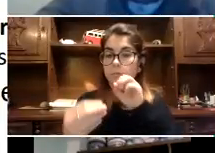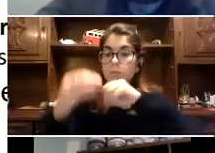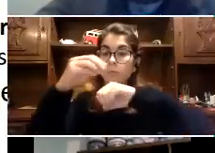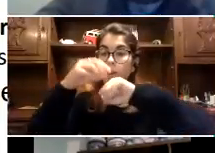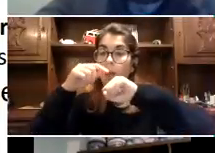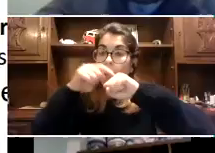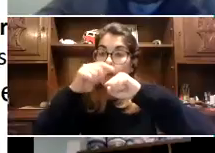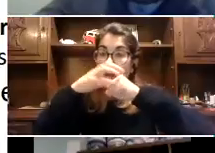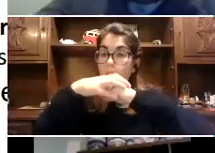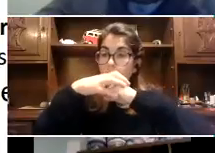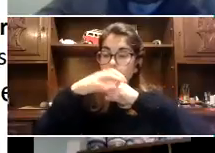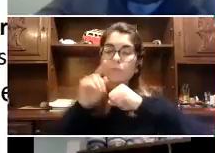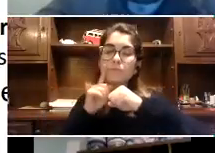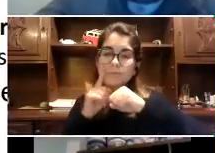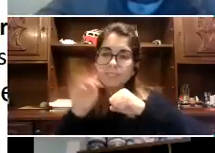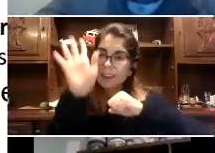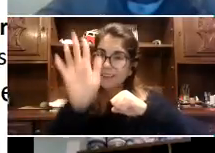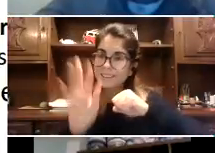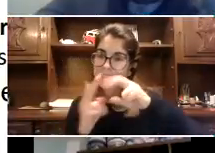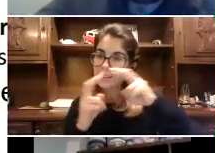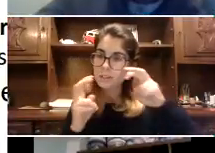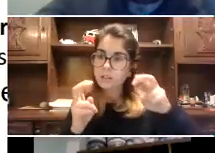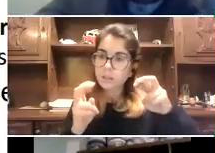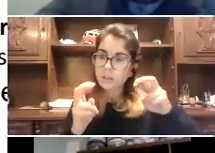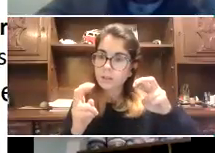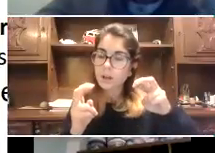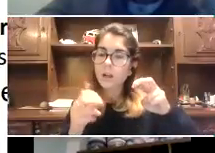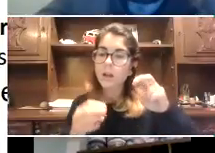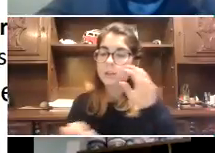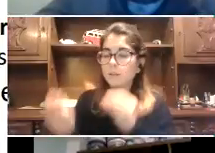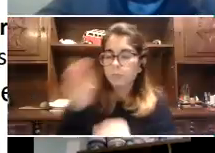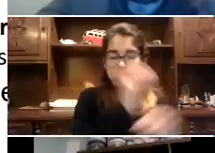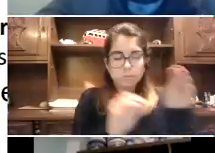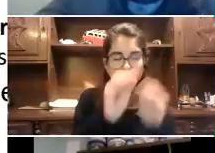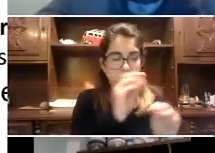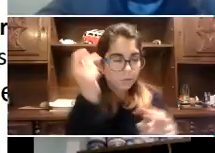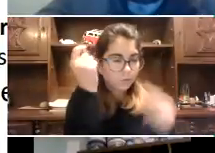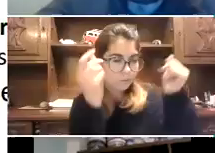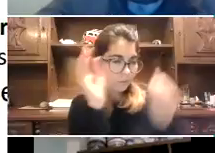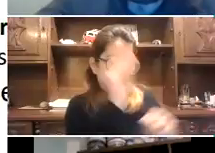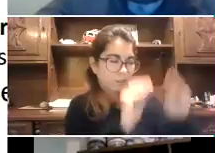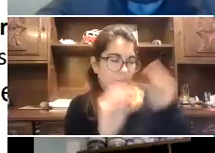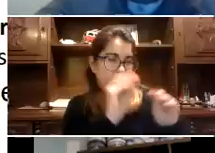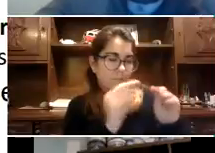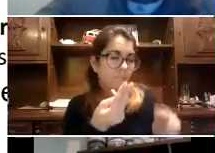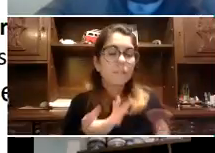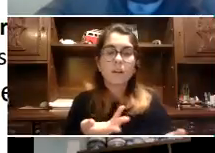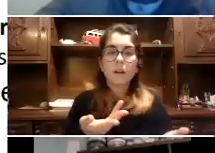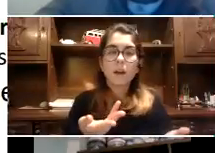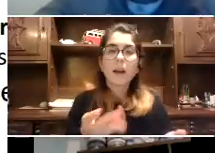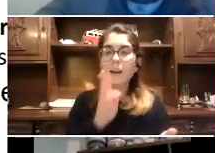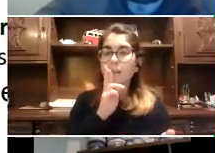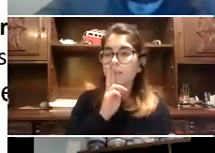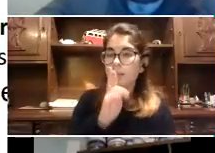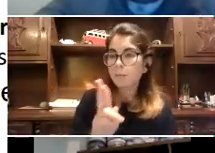características o esta propiedad eléctrica justamente se elabora o se construye dando respuesta a este fenómeno